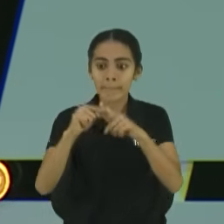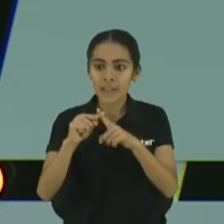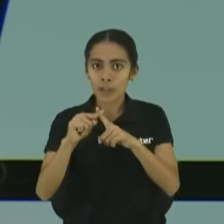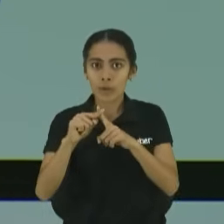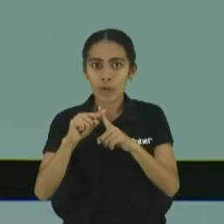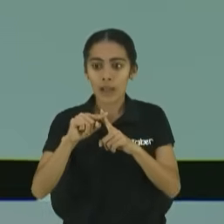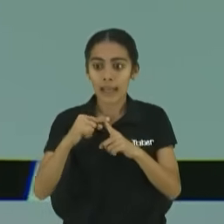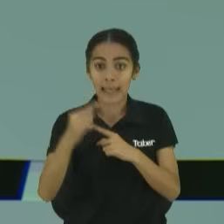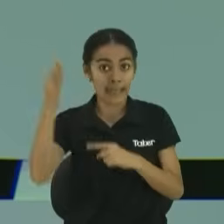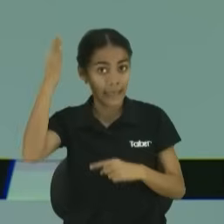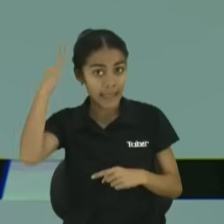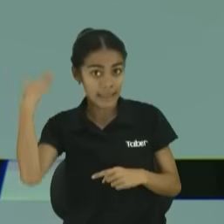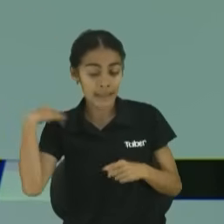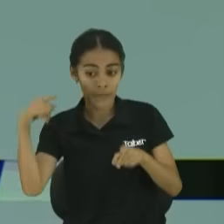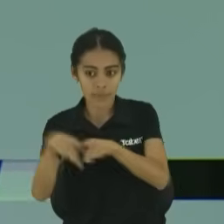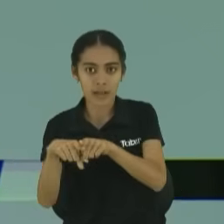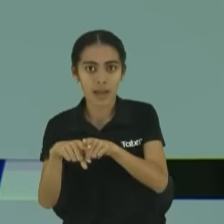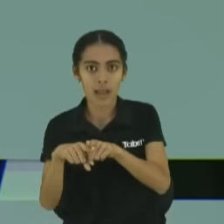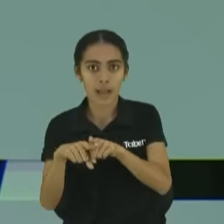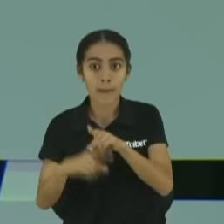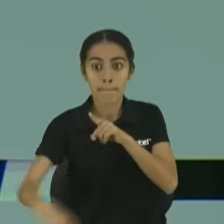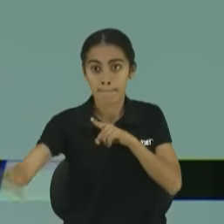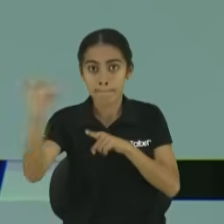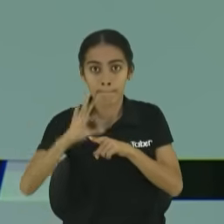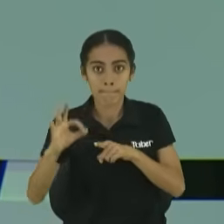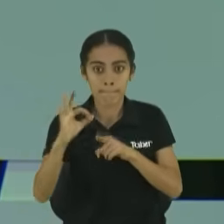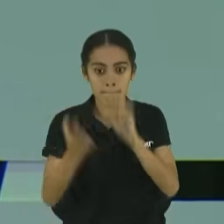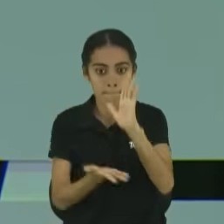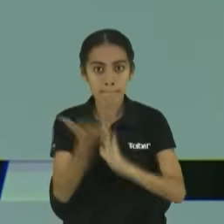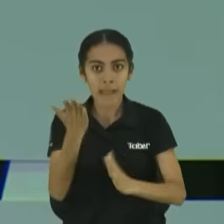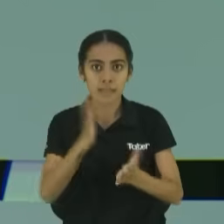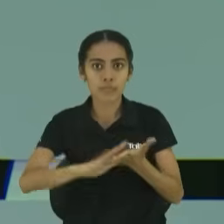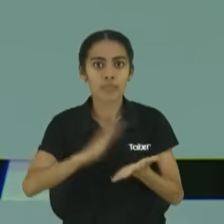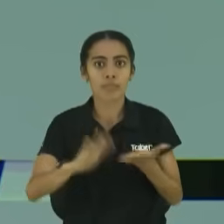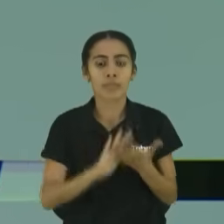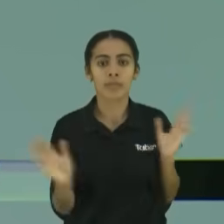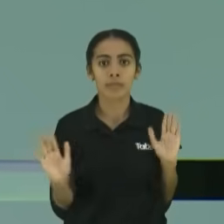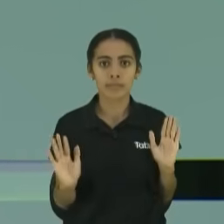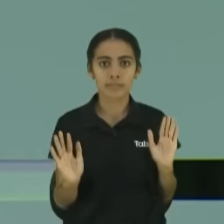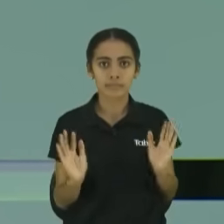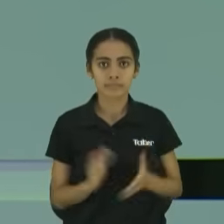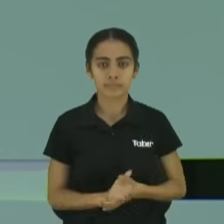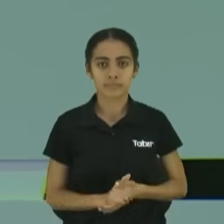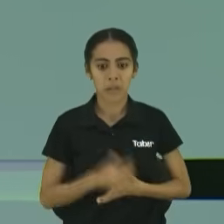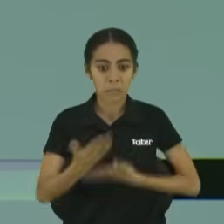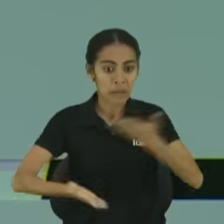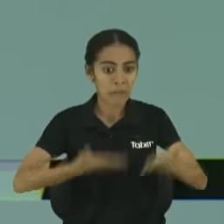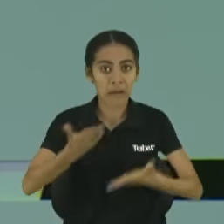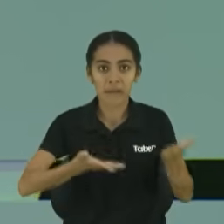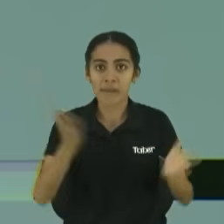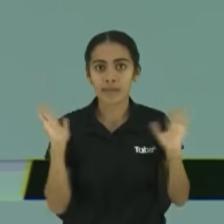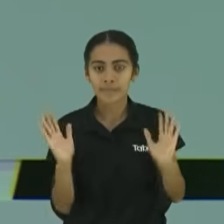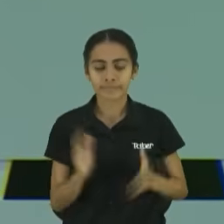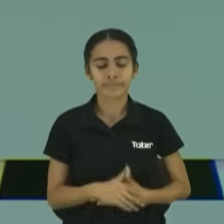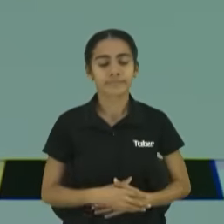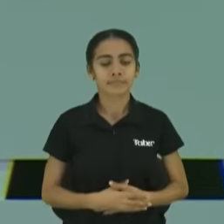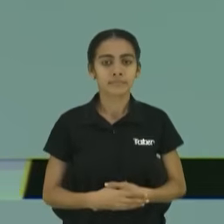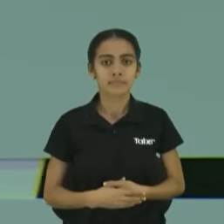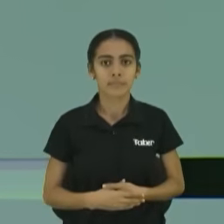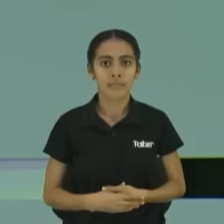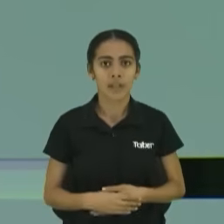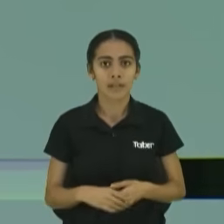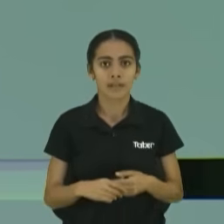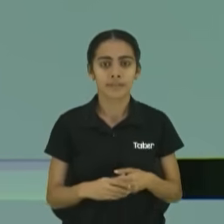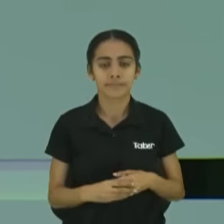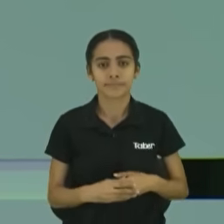Y es la que menos chicharrón le pone, más papa le pone a la tortilla. El chicharrón es de verdad. Es como las sopas